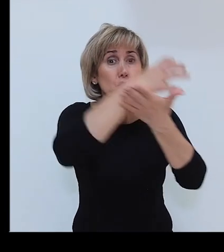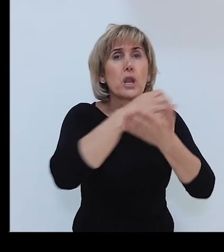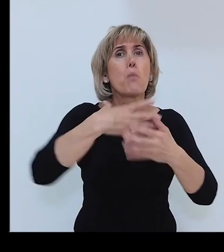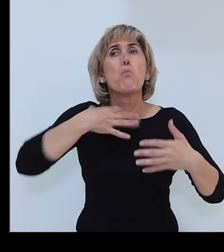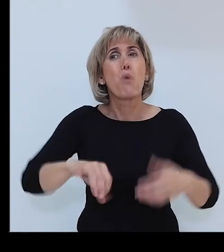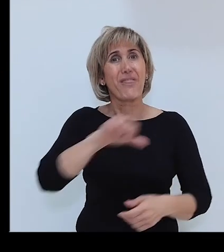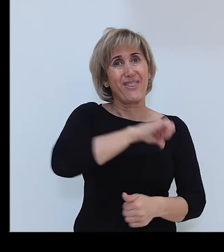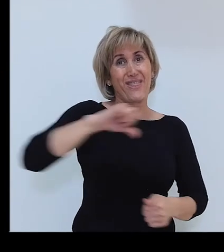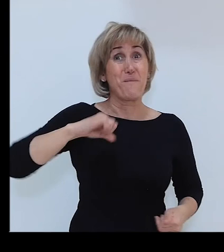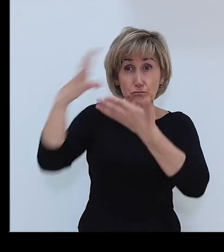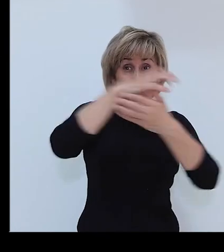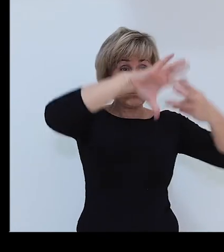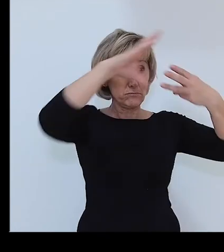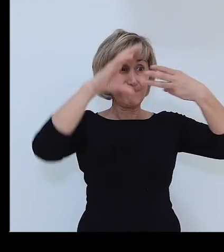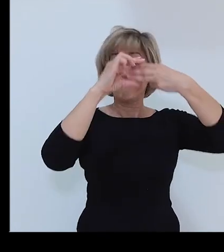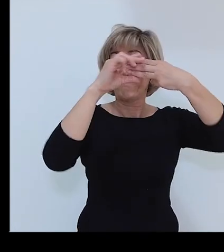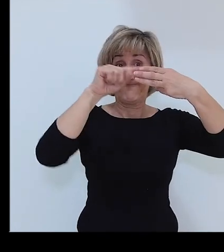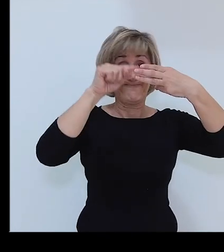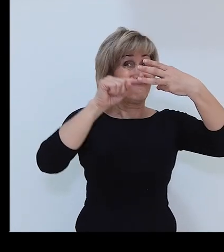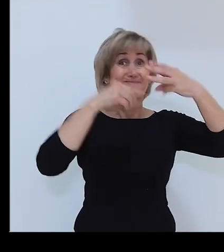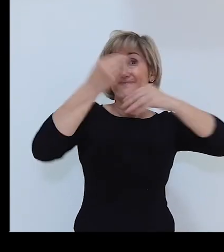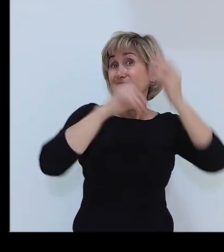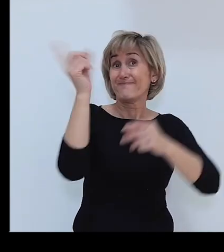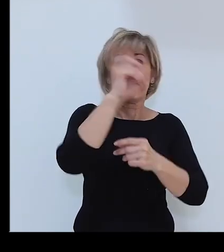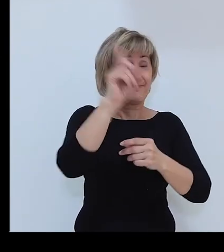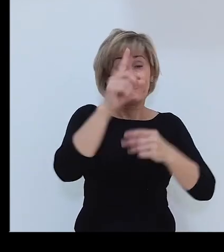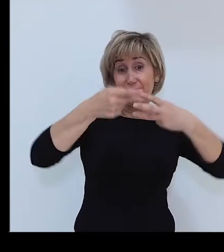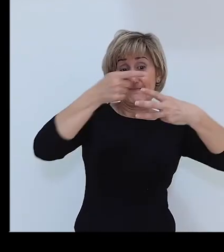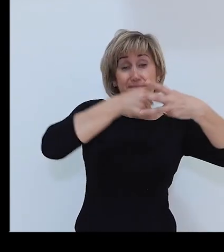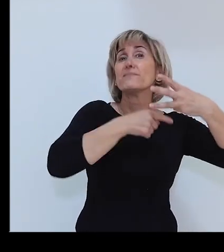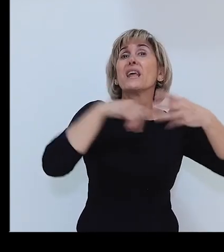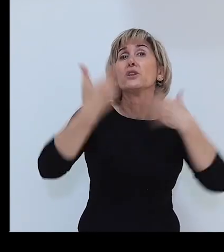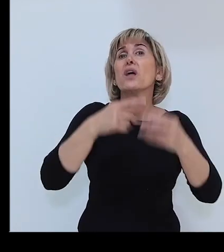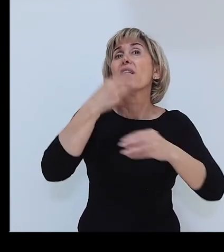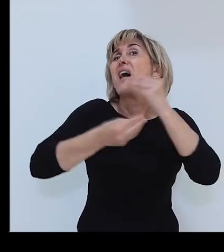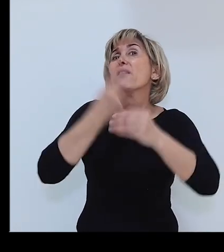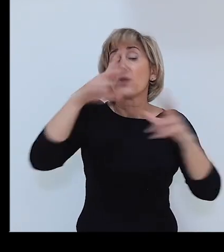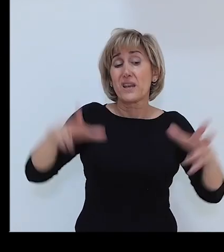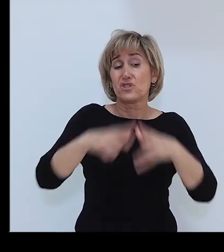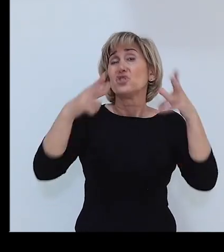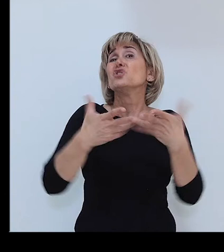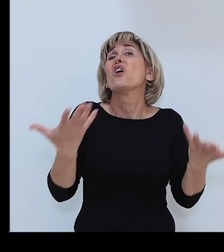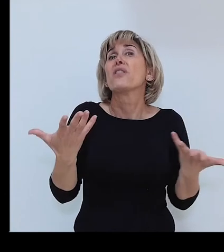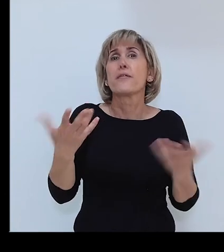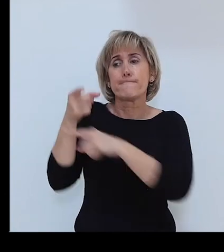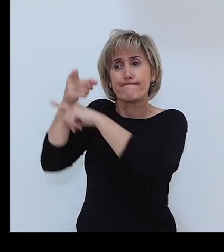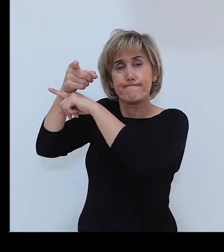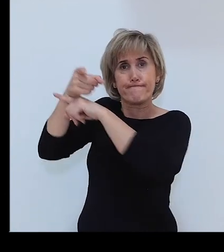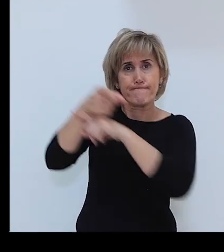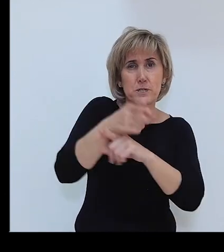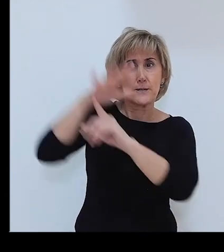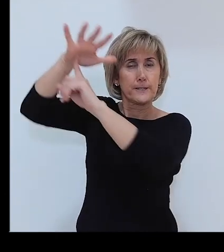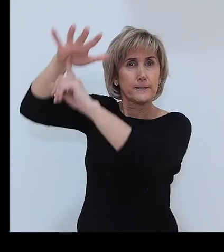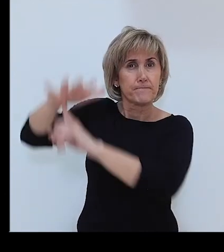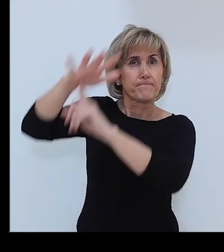de medios para que las personas sean independientes. Ella analizaba si todo esto no se daba,